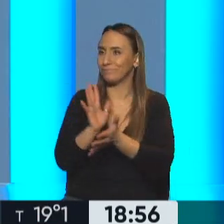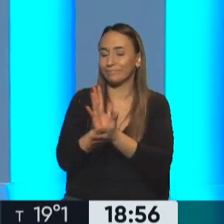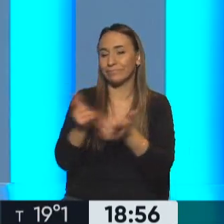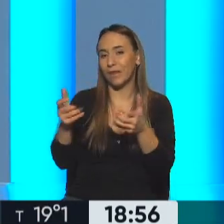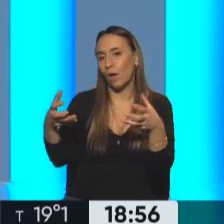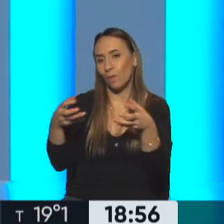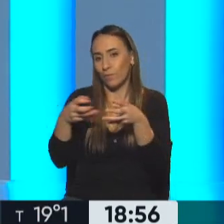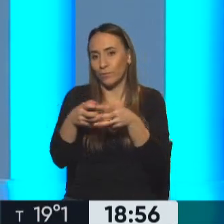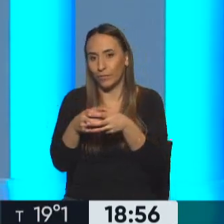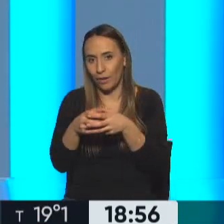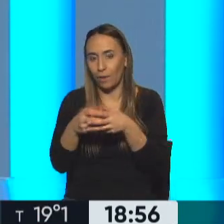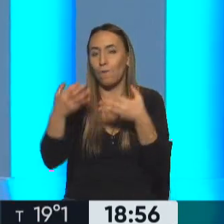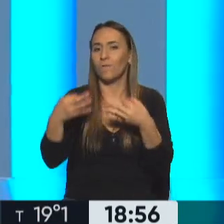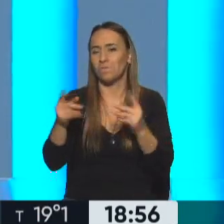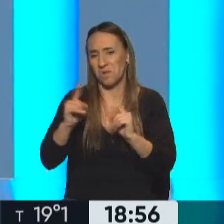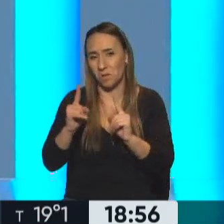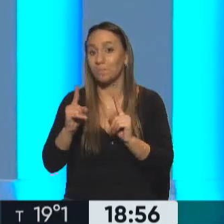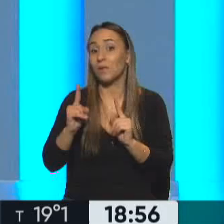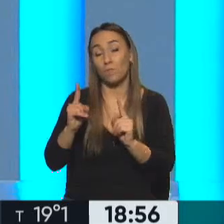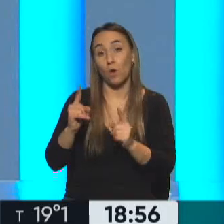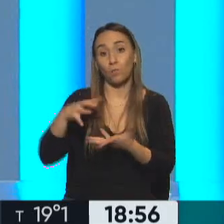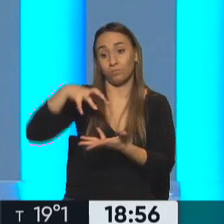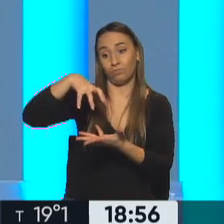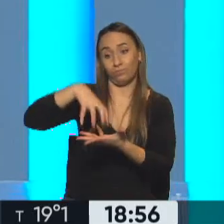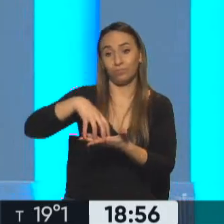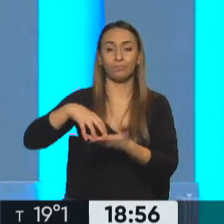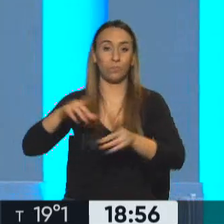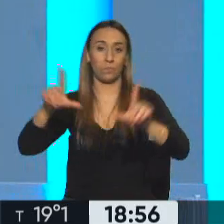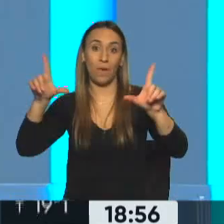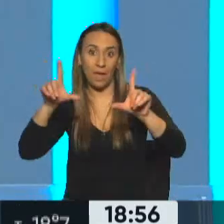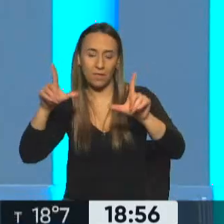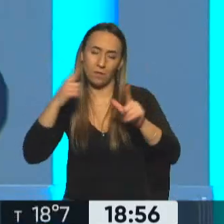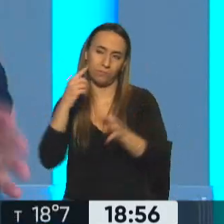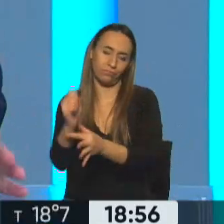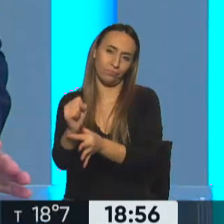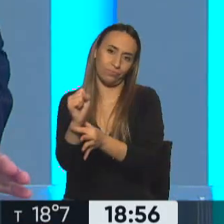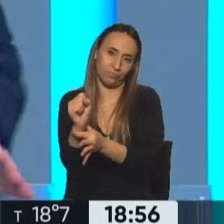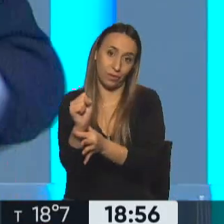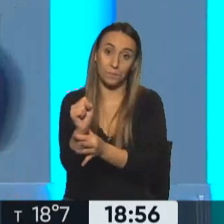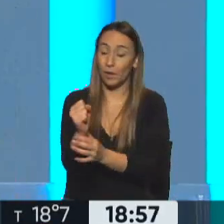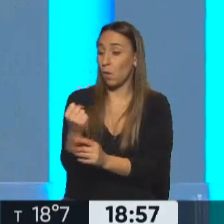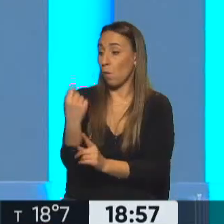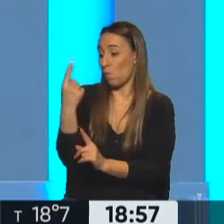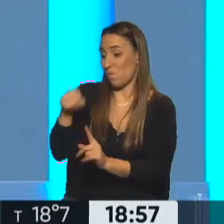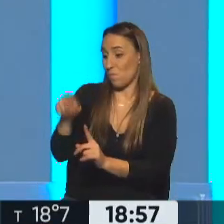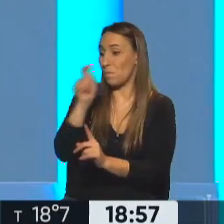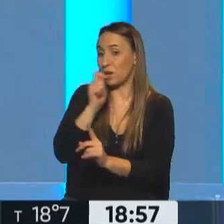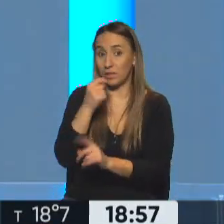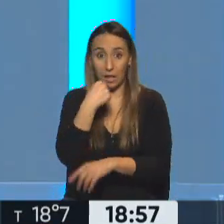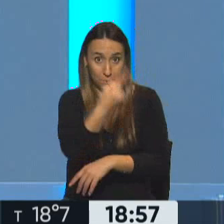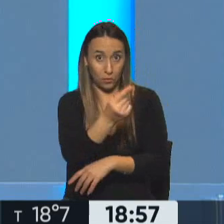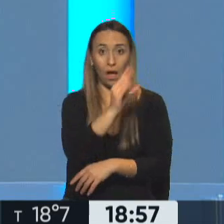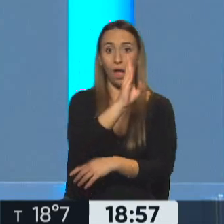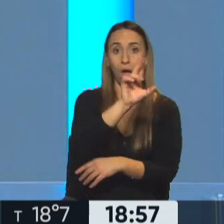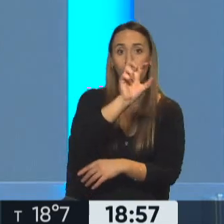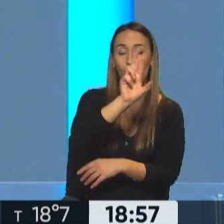en el marco de un importante medio multimediático y uno de sus periodistas preguntándole a Brown,